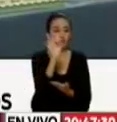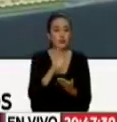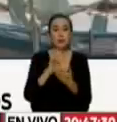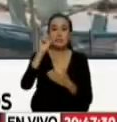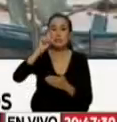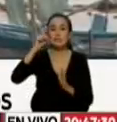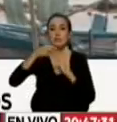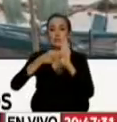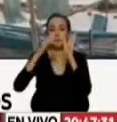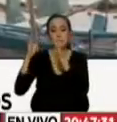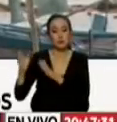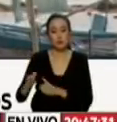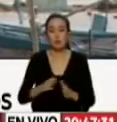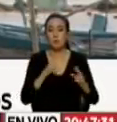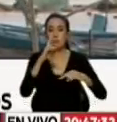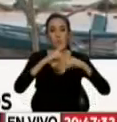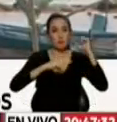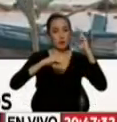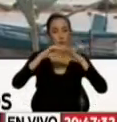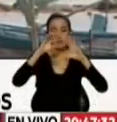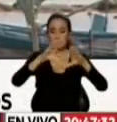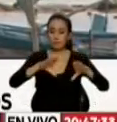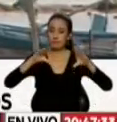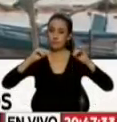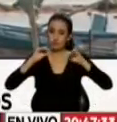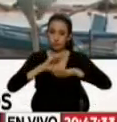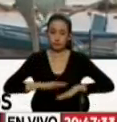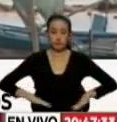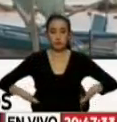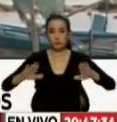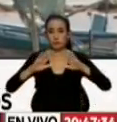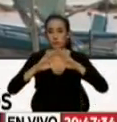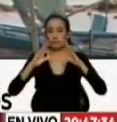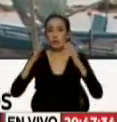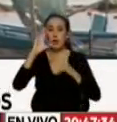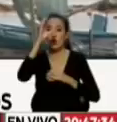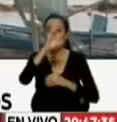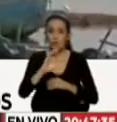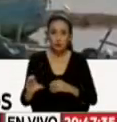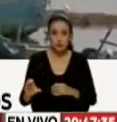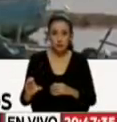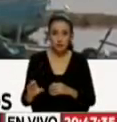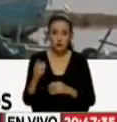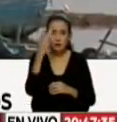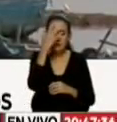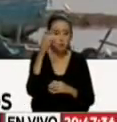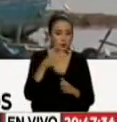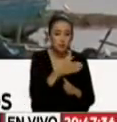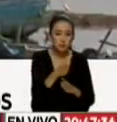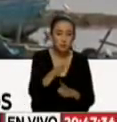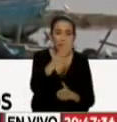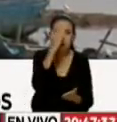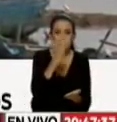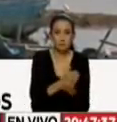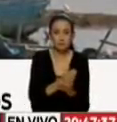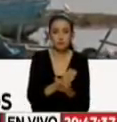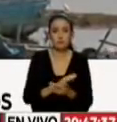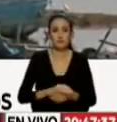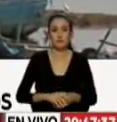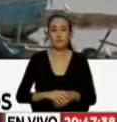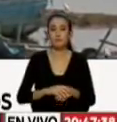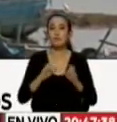de diseñar un programa estructural que sea aplicable por las naciones de zonas costeras a fin de frenar las actividades ilícitas en el